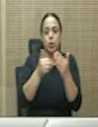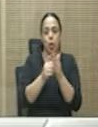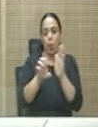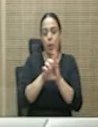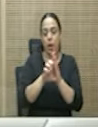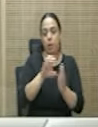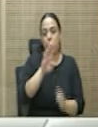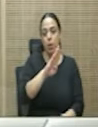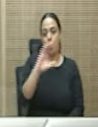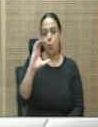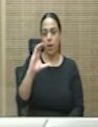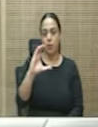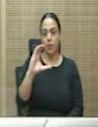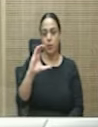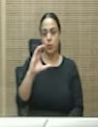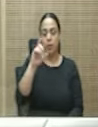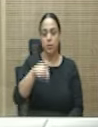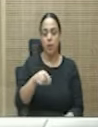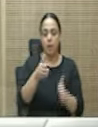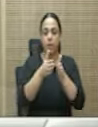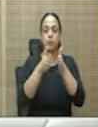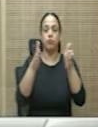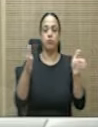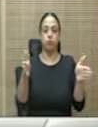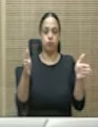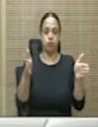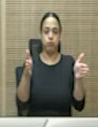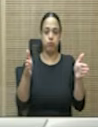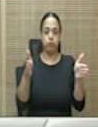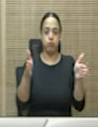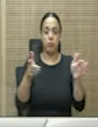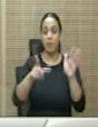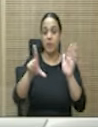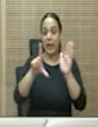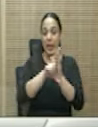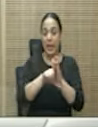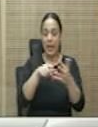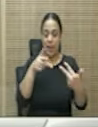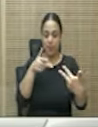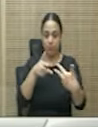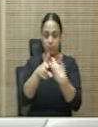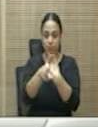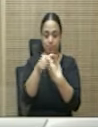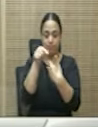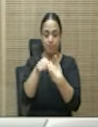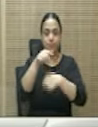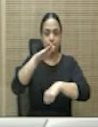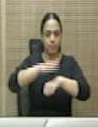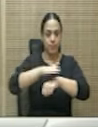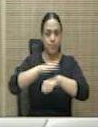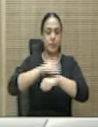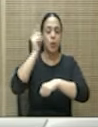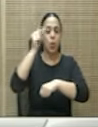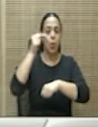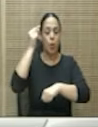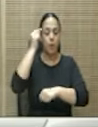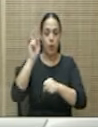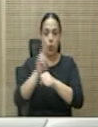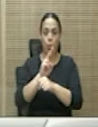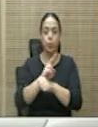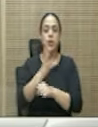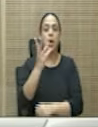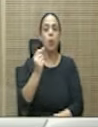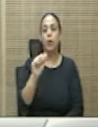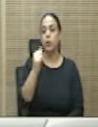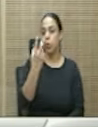carrillo adicionalmente la ley de caminos públicos autorizó al estado utilizar el 12%